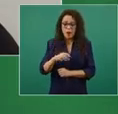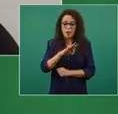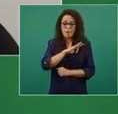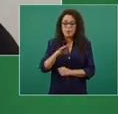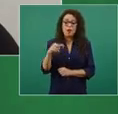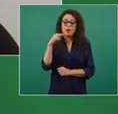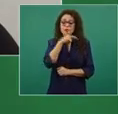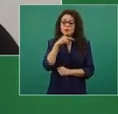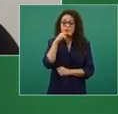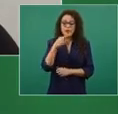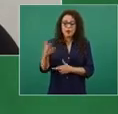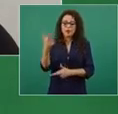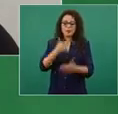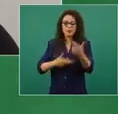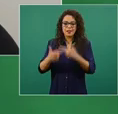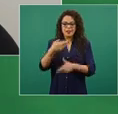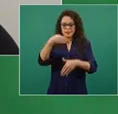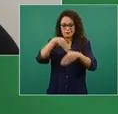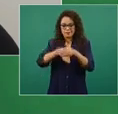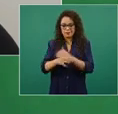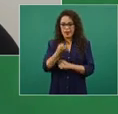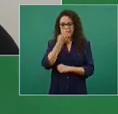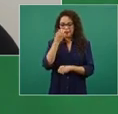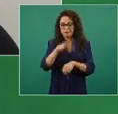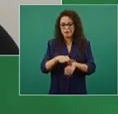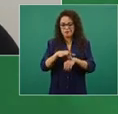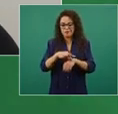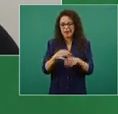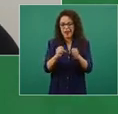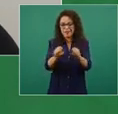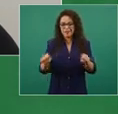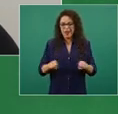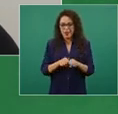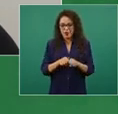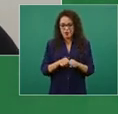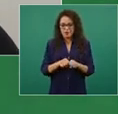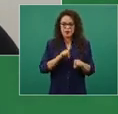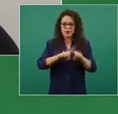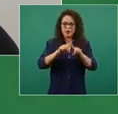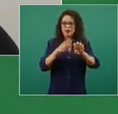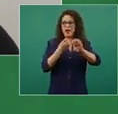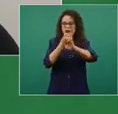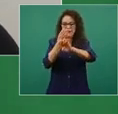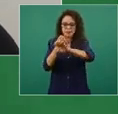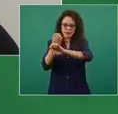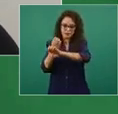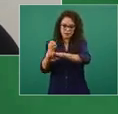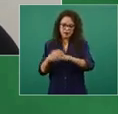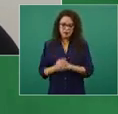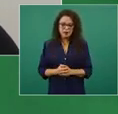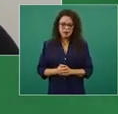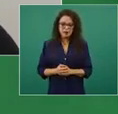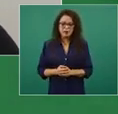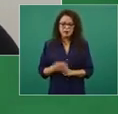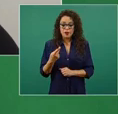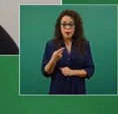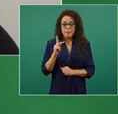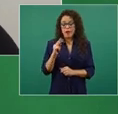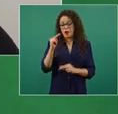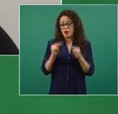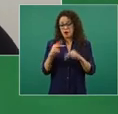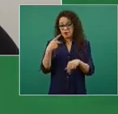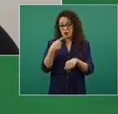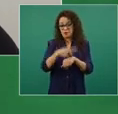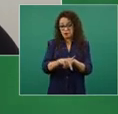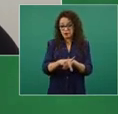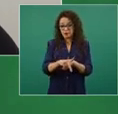brevedad retomar las clases presenciales en todas las entidades en donde las condiciones epidémicas y los niveles de